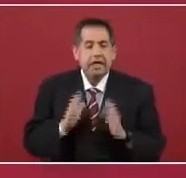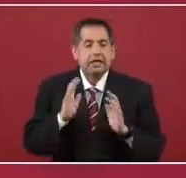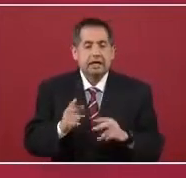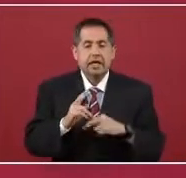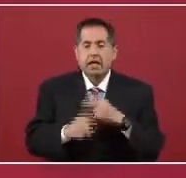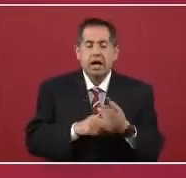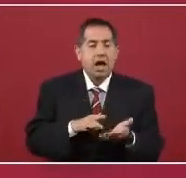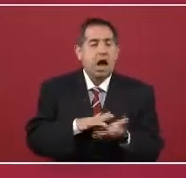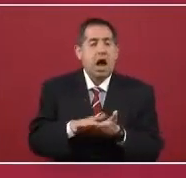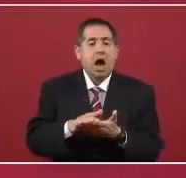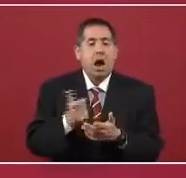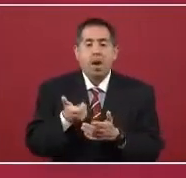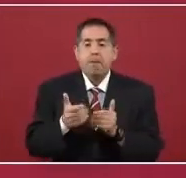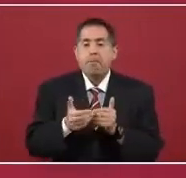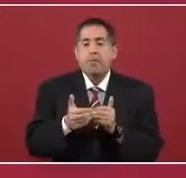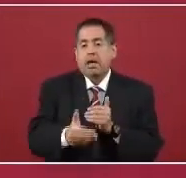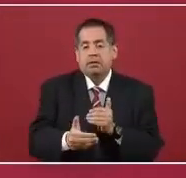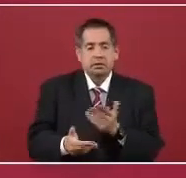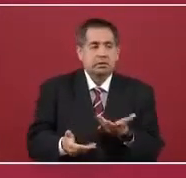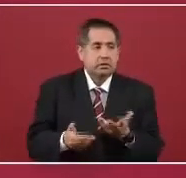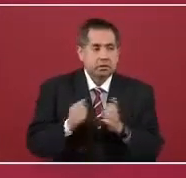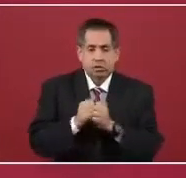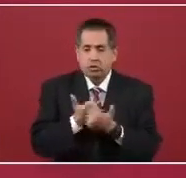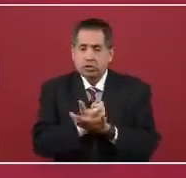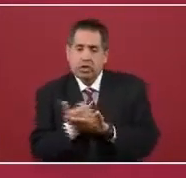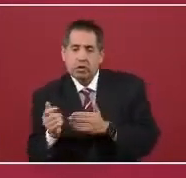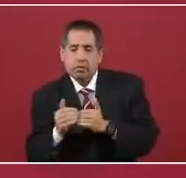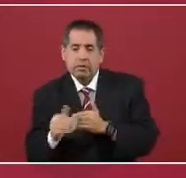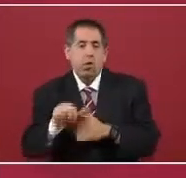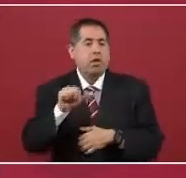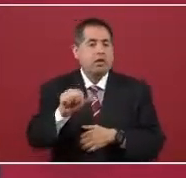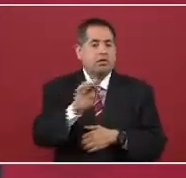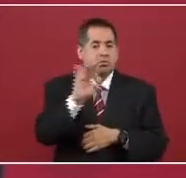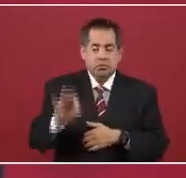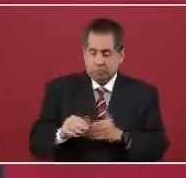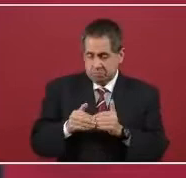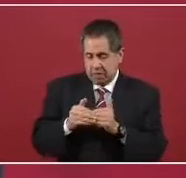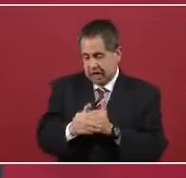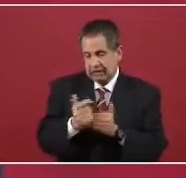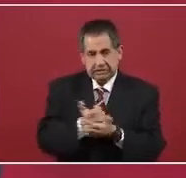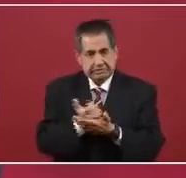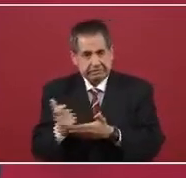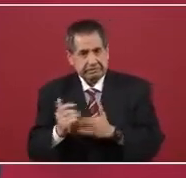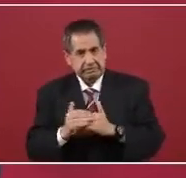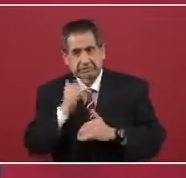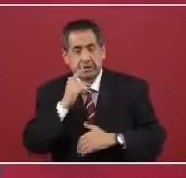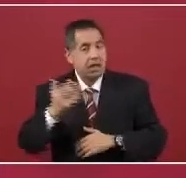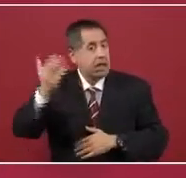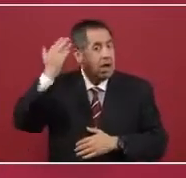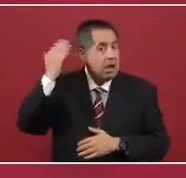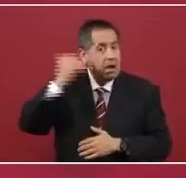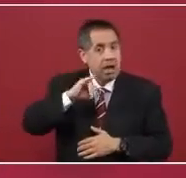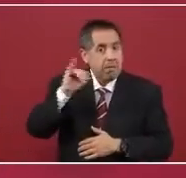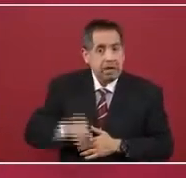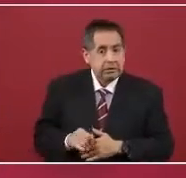logró un aumento al salario mínimo del 16%, que nunca